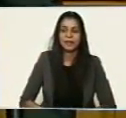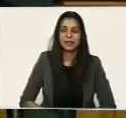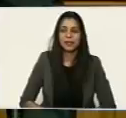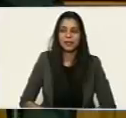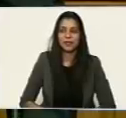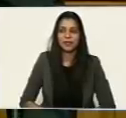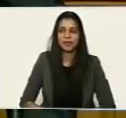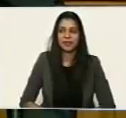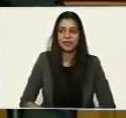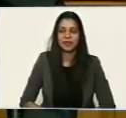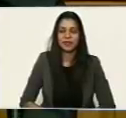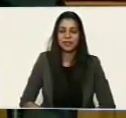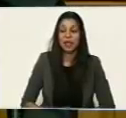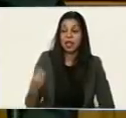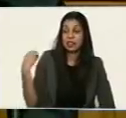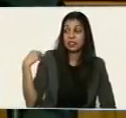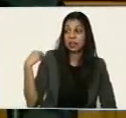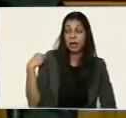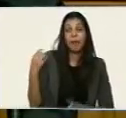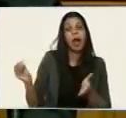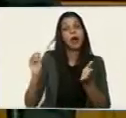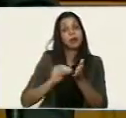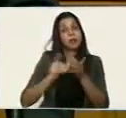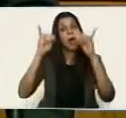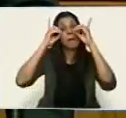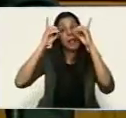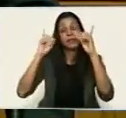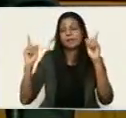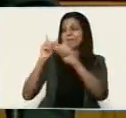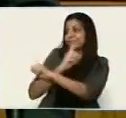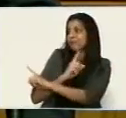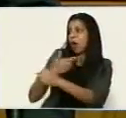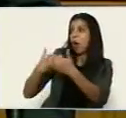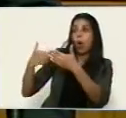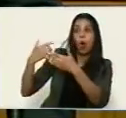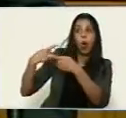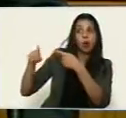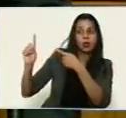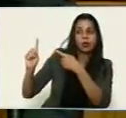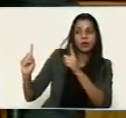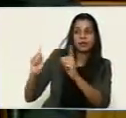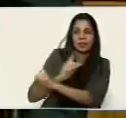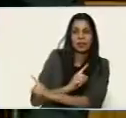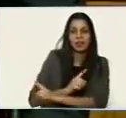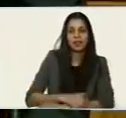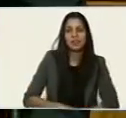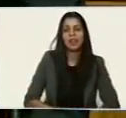que Delcy ocupe otras responsabilidades. Fue